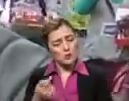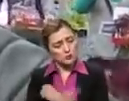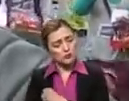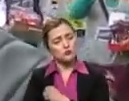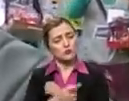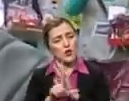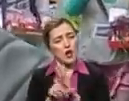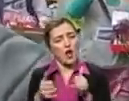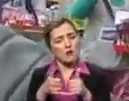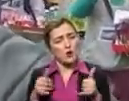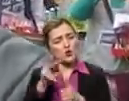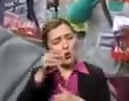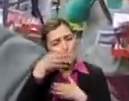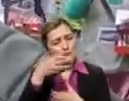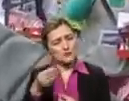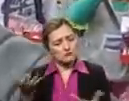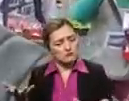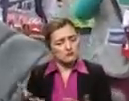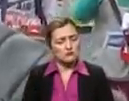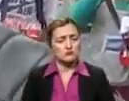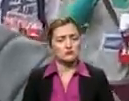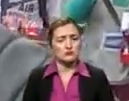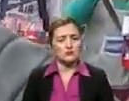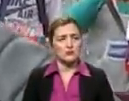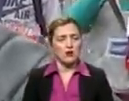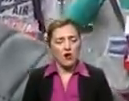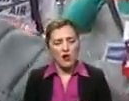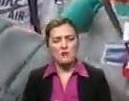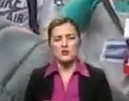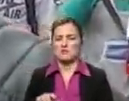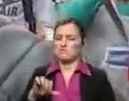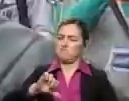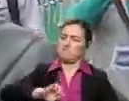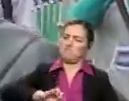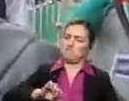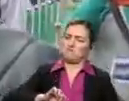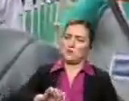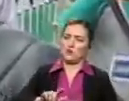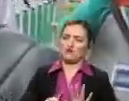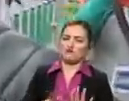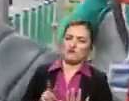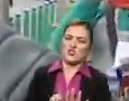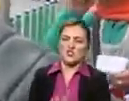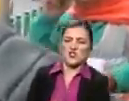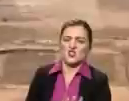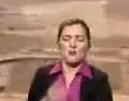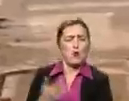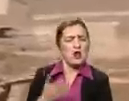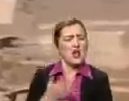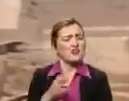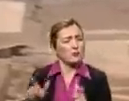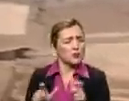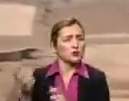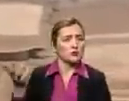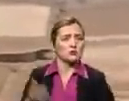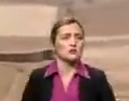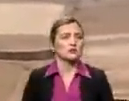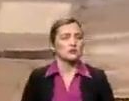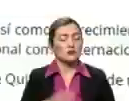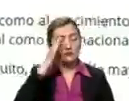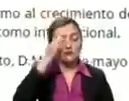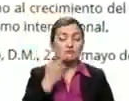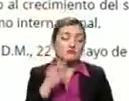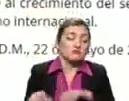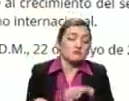los locales que infringen esa norma, porque el fallero causa competencia desleal, acosa al transeúnte, entre otras cosas más. La policía nos indicó que